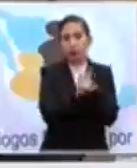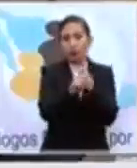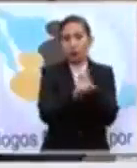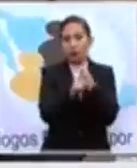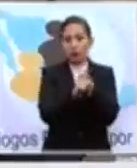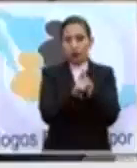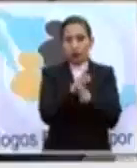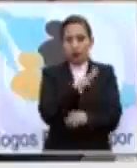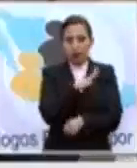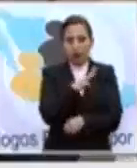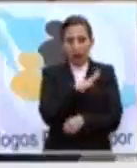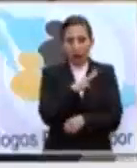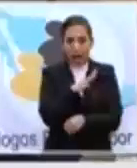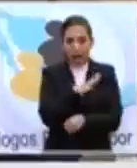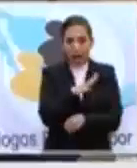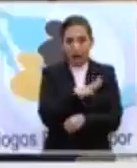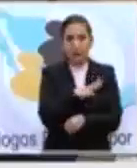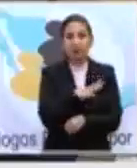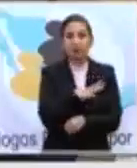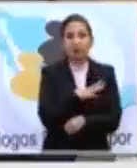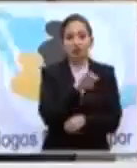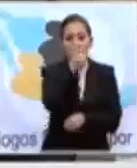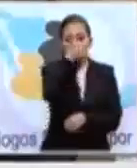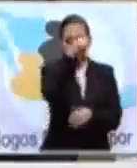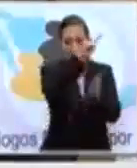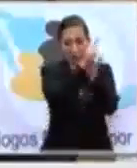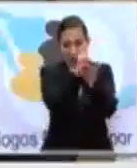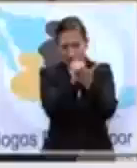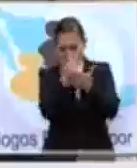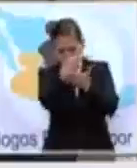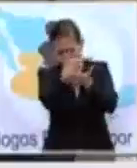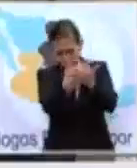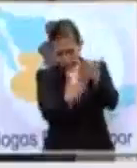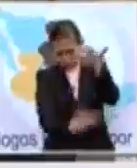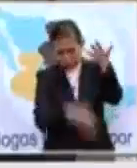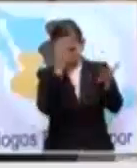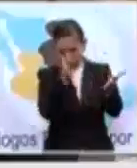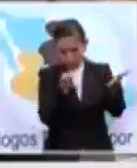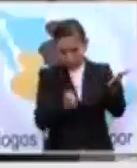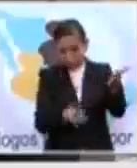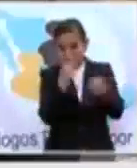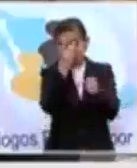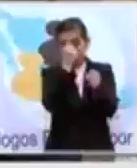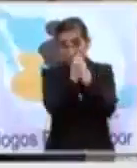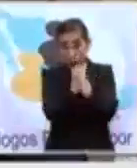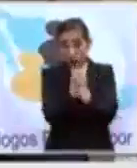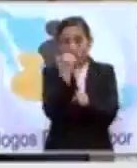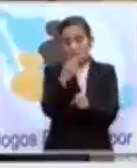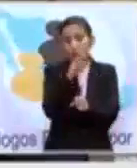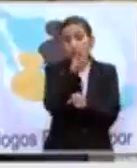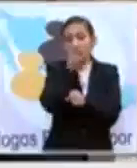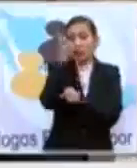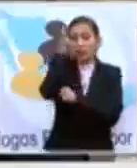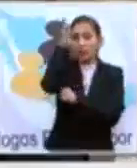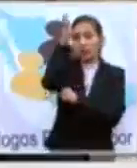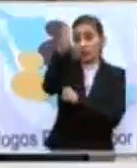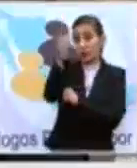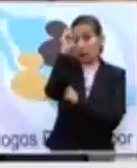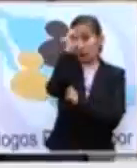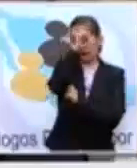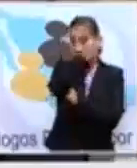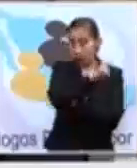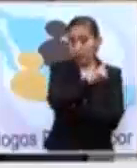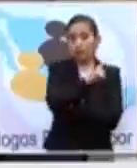que tiene la factura de las 11 reformas que se han aprobado en estos 2 años, y su respuesta evidentemente es compleja,